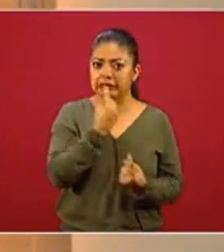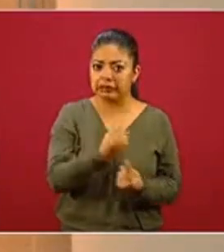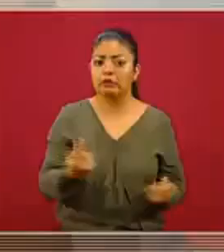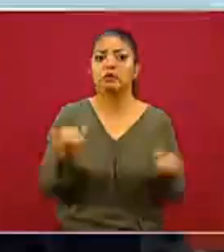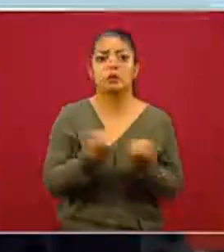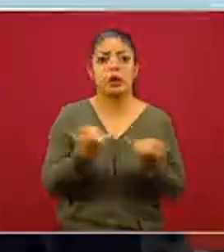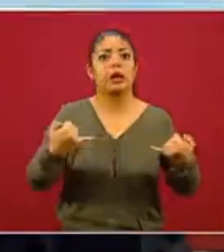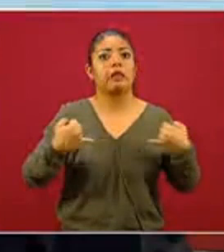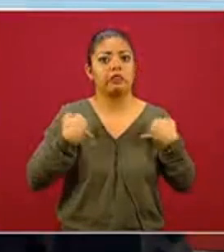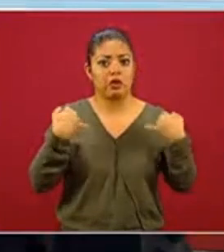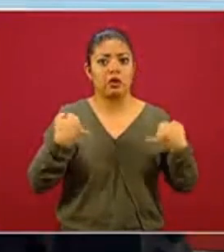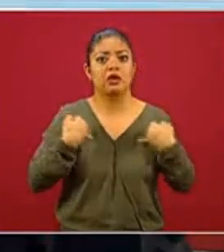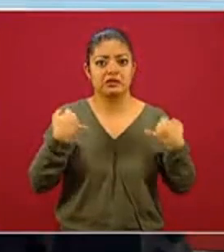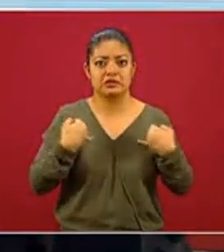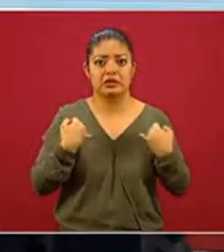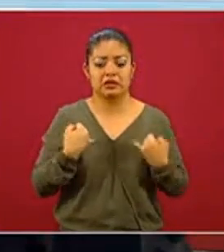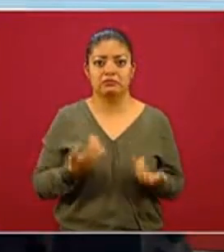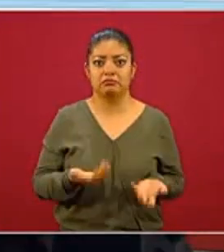adolescentes.